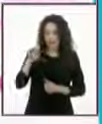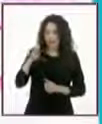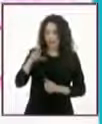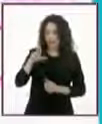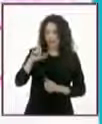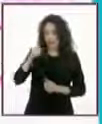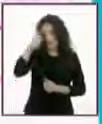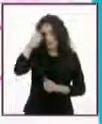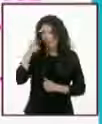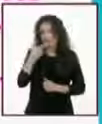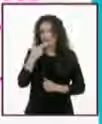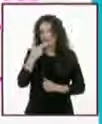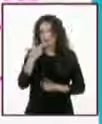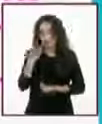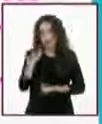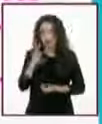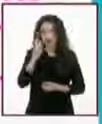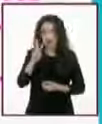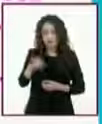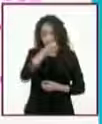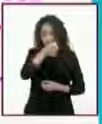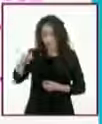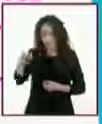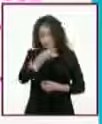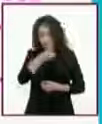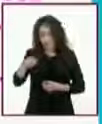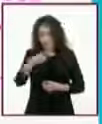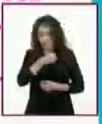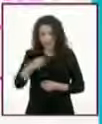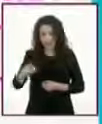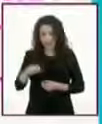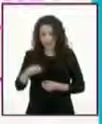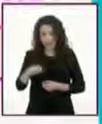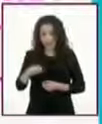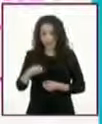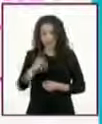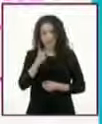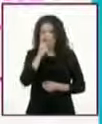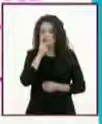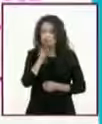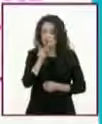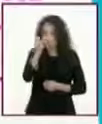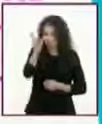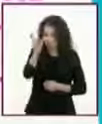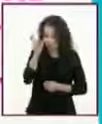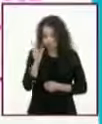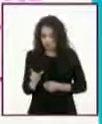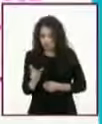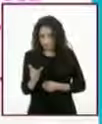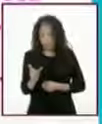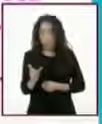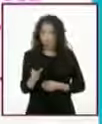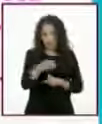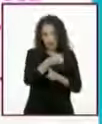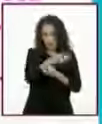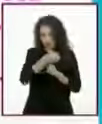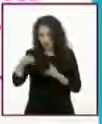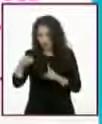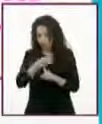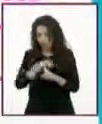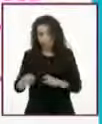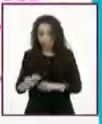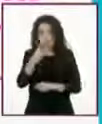Aquí podemos ver cómo con las frases en primer lugar y en segundo lugar ordenaron dos